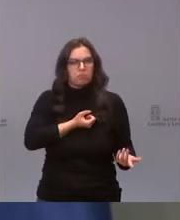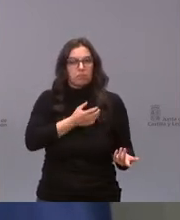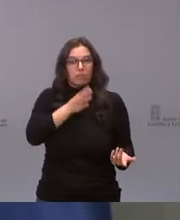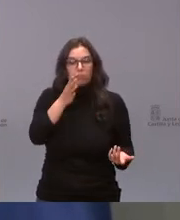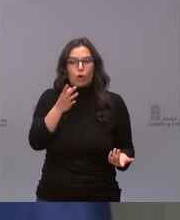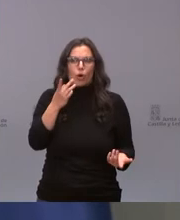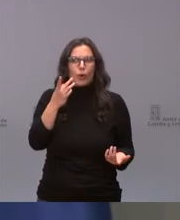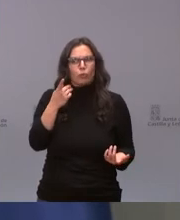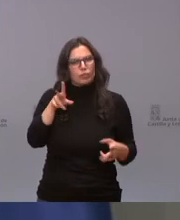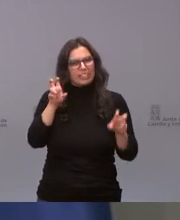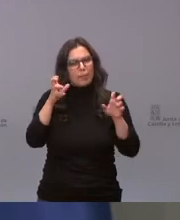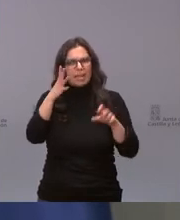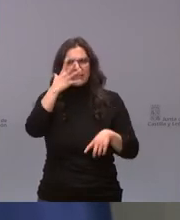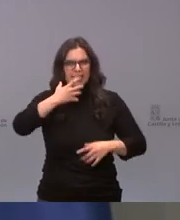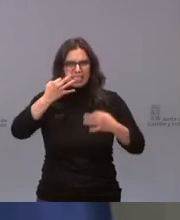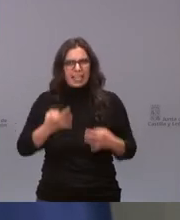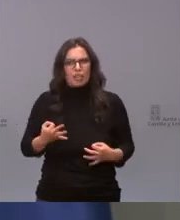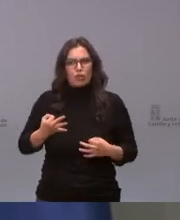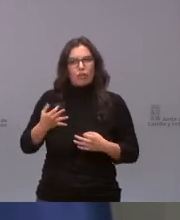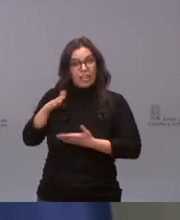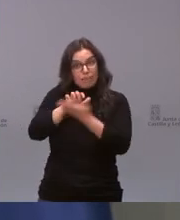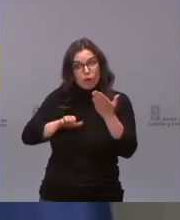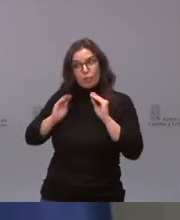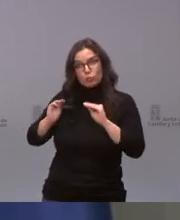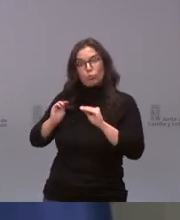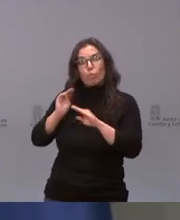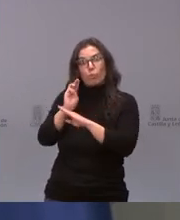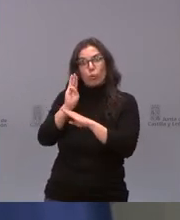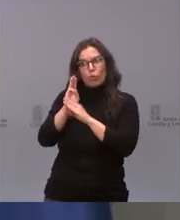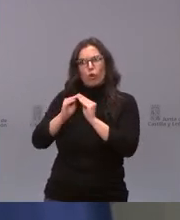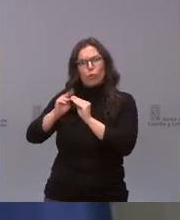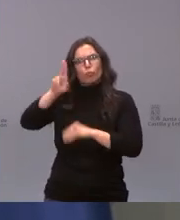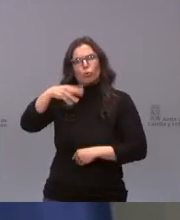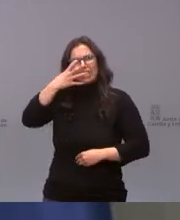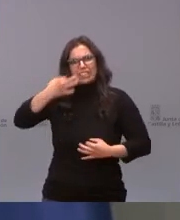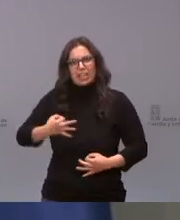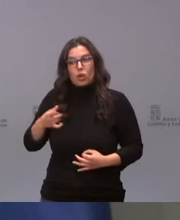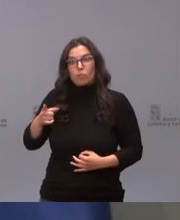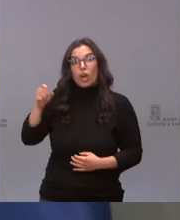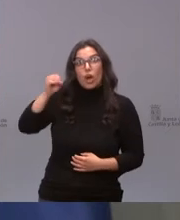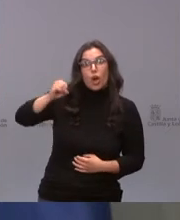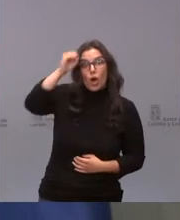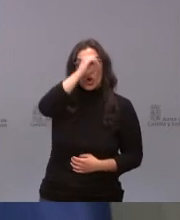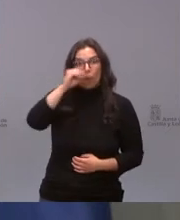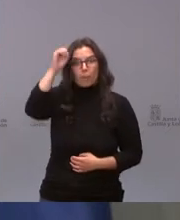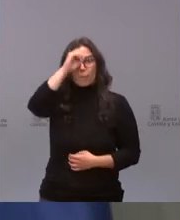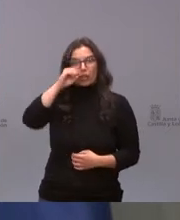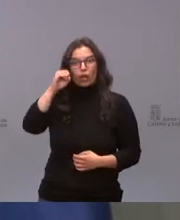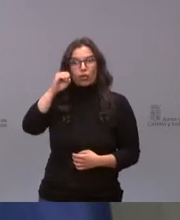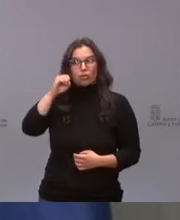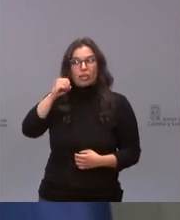cosa tan seria como el informe del Procurador del Común se dé una opinión que es un comentario de un